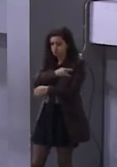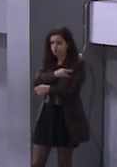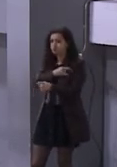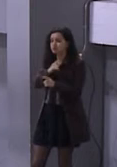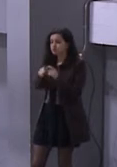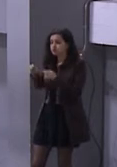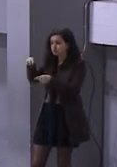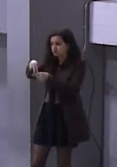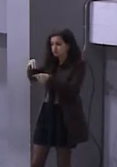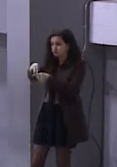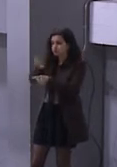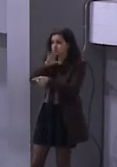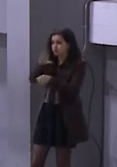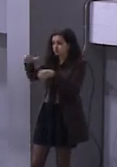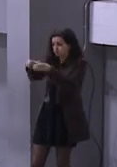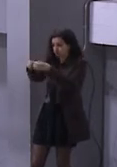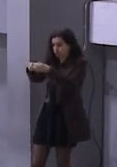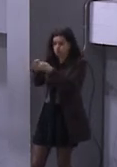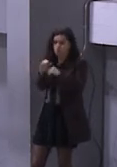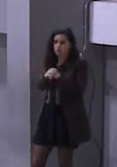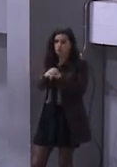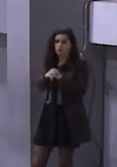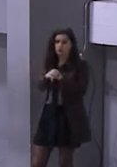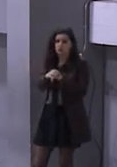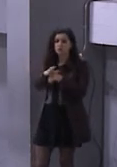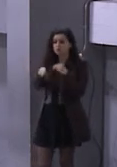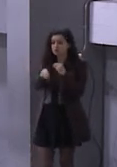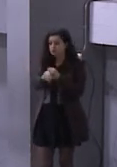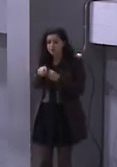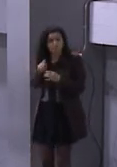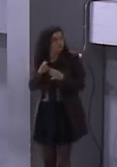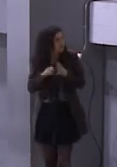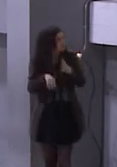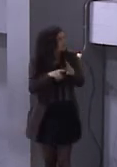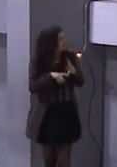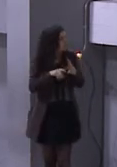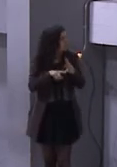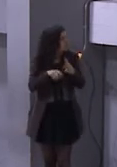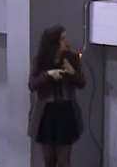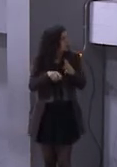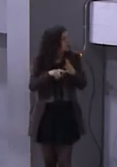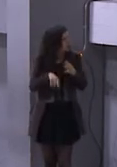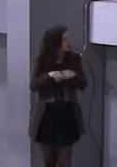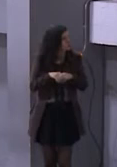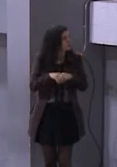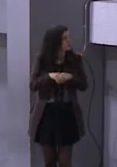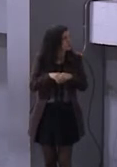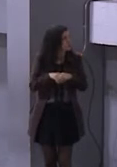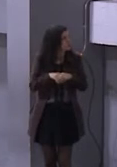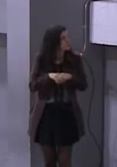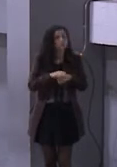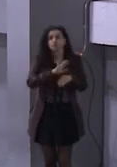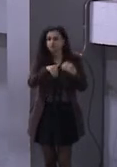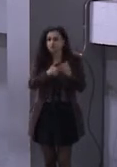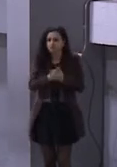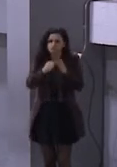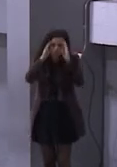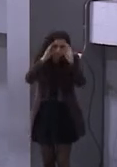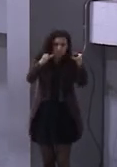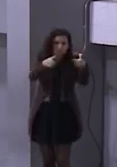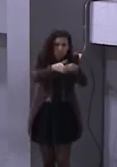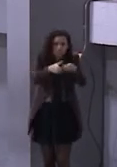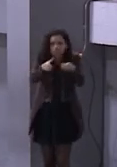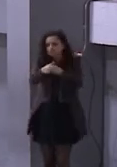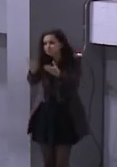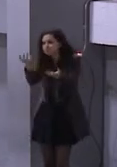los recursos que vienen de las cooperativas. Y por último, pues nosotros Atendíamos a todas las cooperativas, uno nos